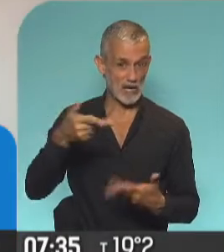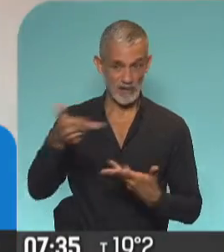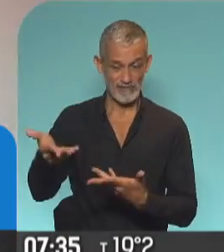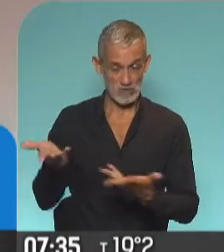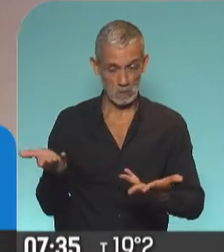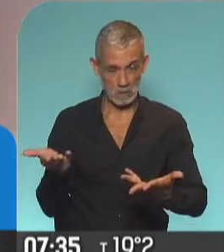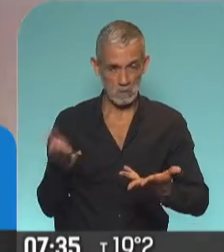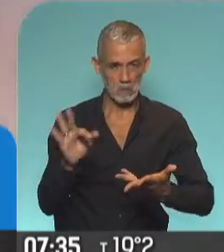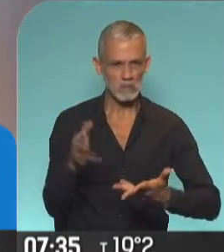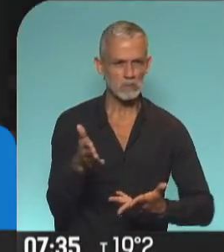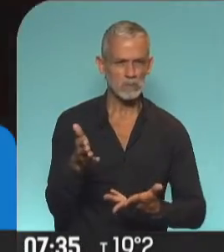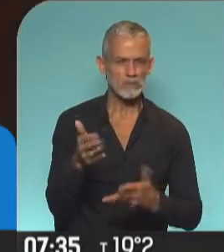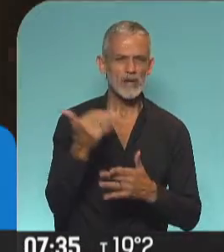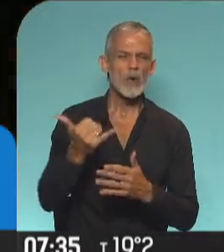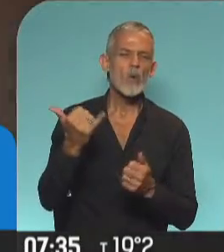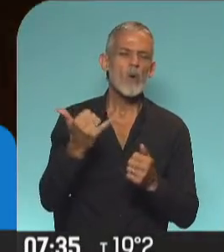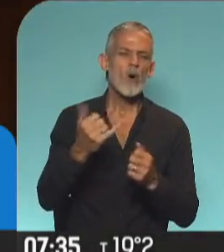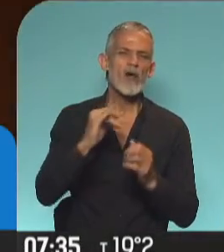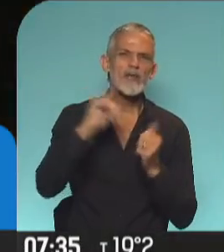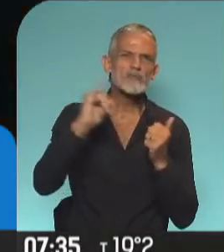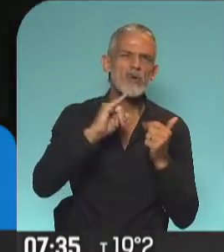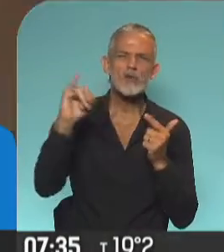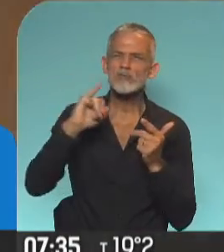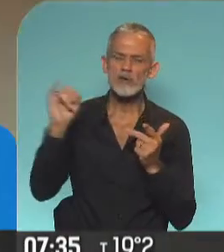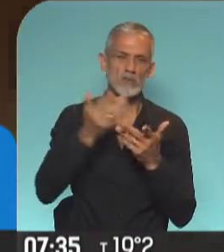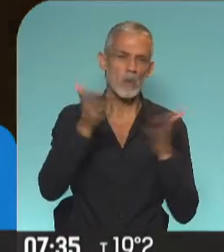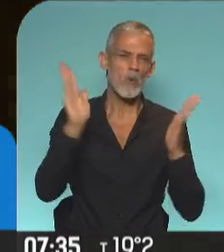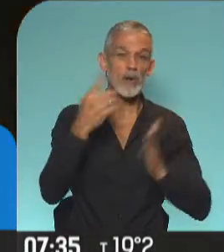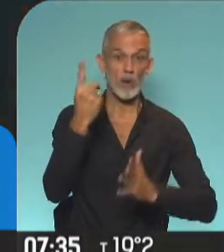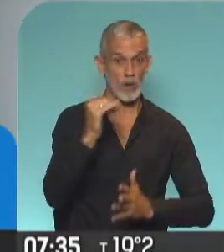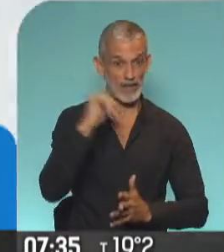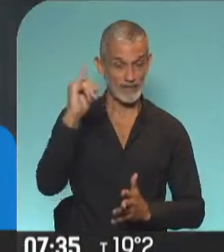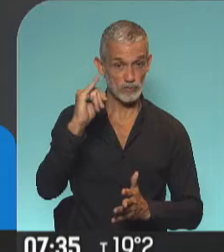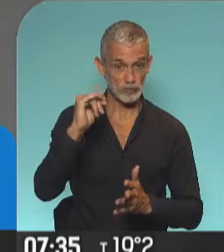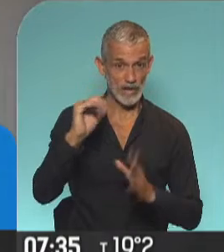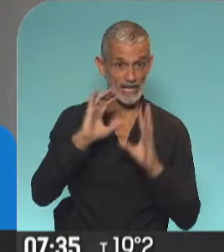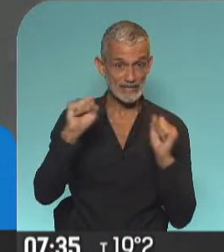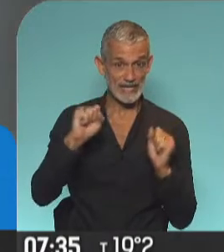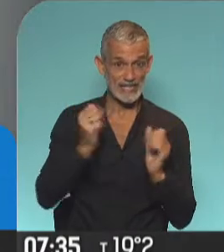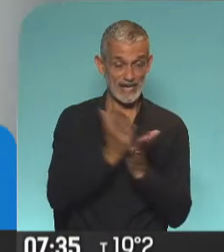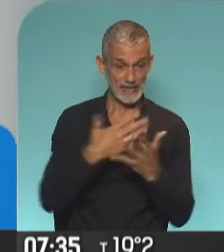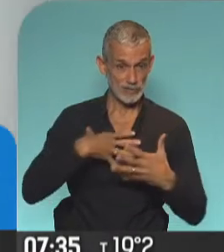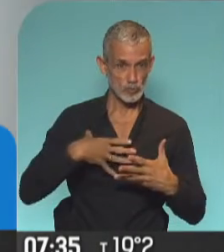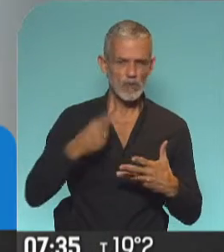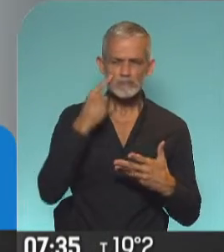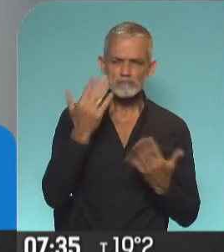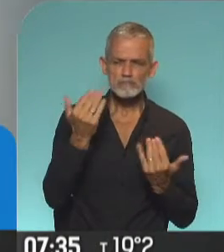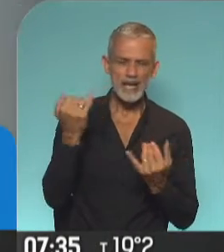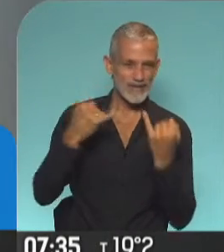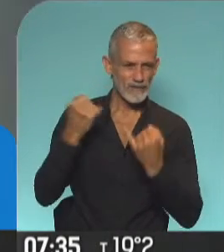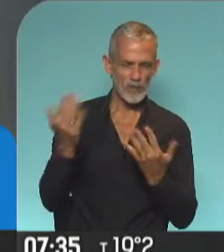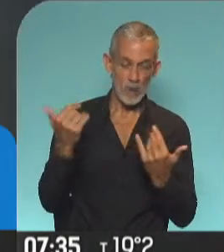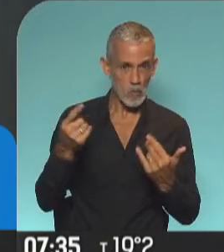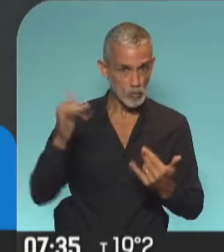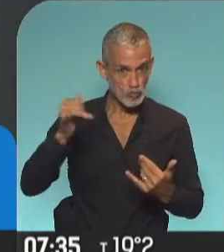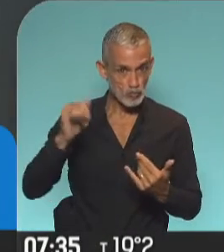después de una serie de denuncias públicas y una denuncia que llegó a la Secretaría. Nosotros hicimos un pedido de informe y él